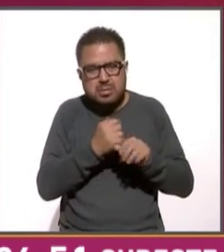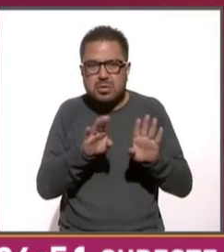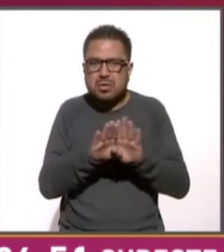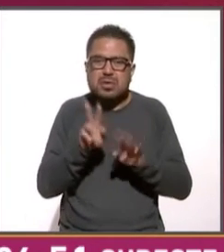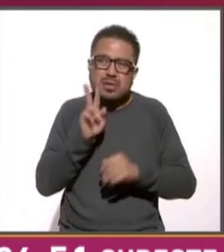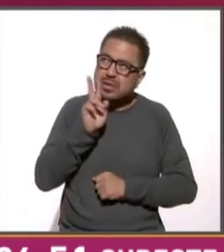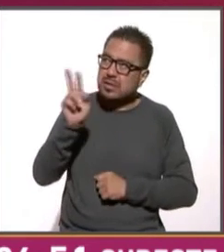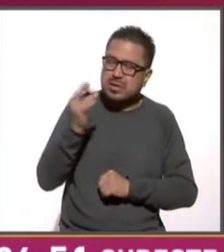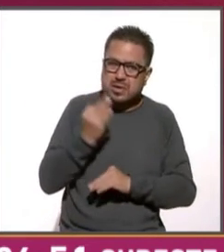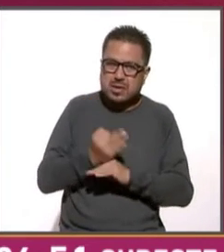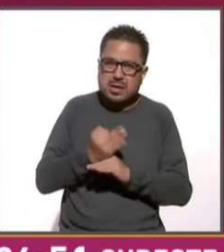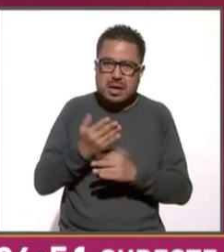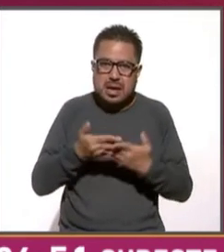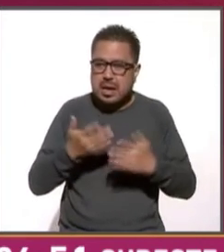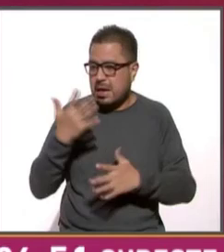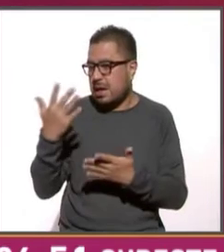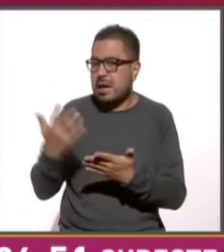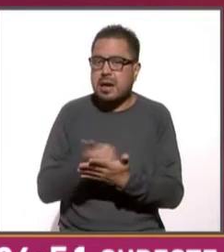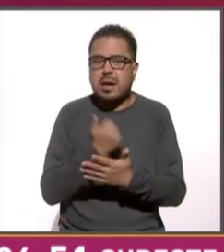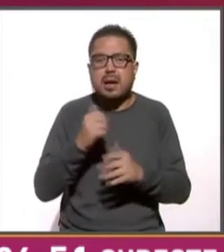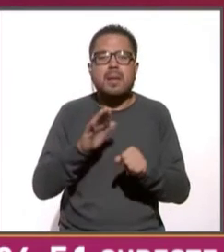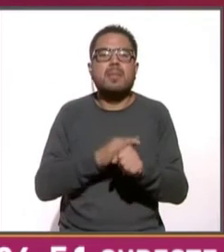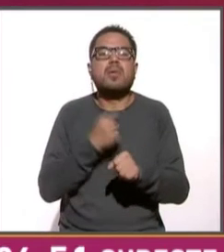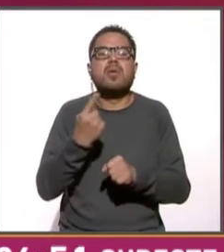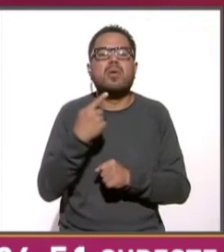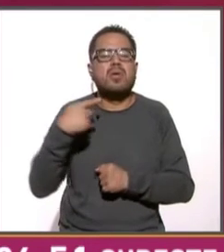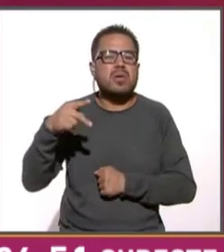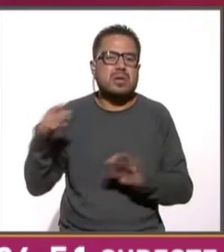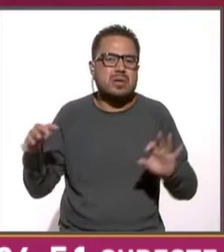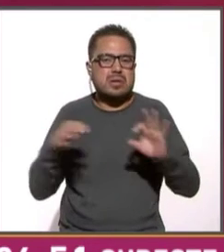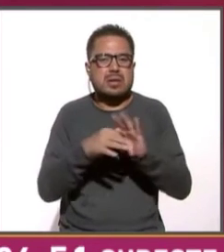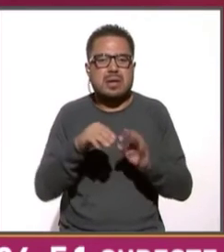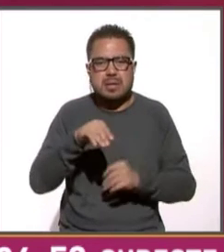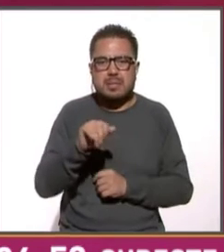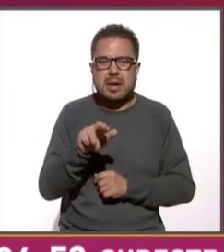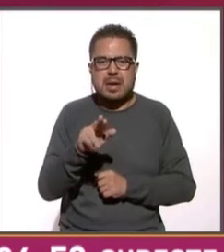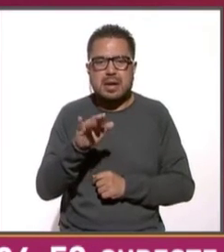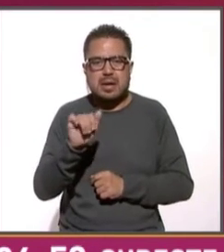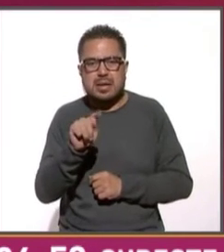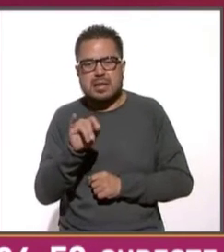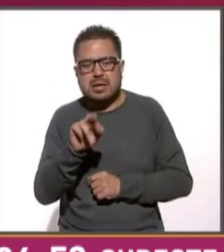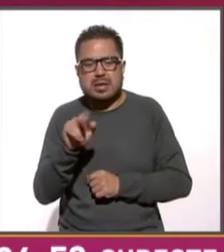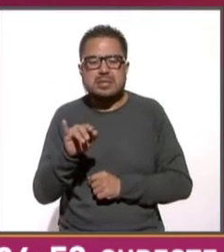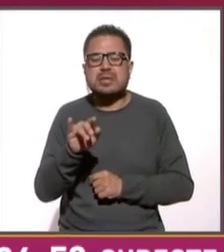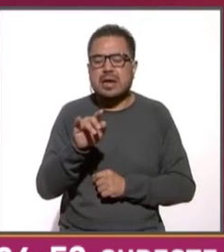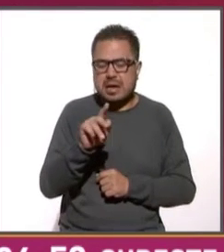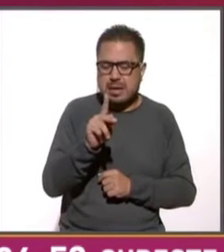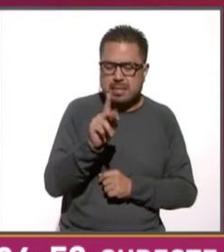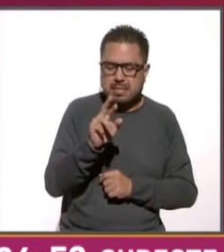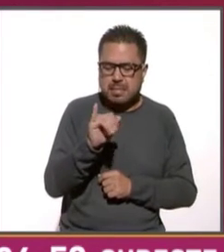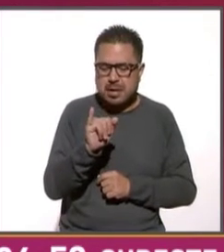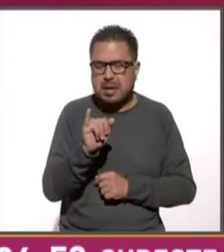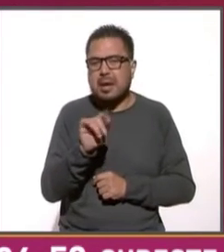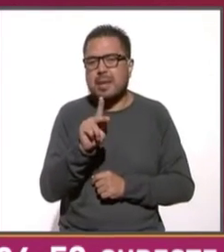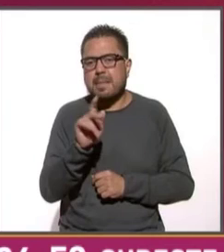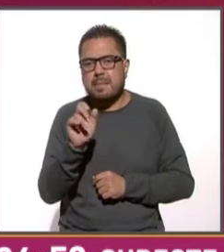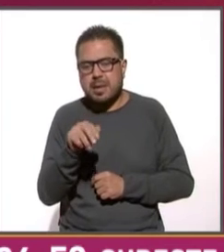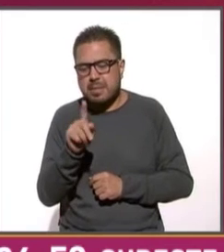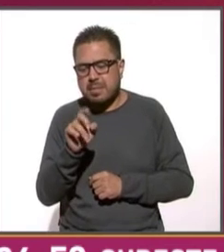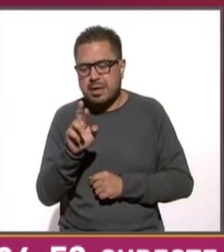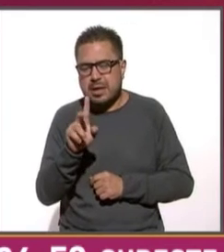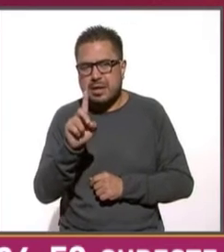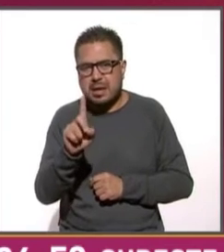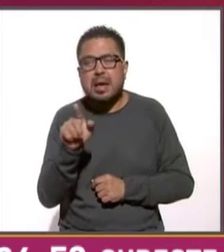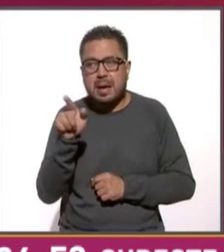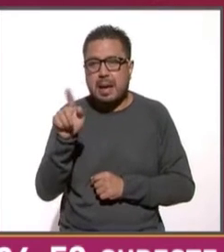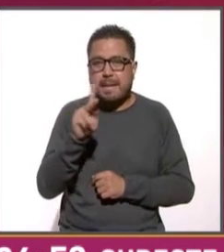verás, la actual ganadora por parte de la alianza, María Teresa Jiménez, del PAN, PRI, PRD, pero bueno, más bien panista,